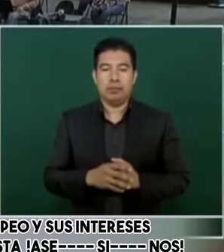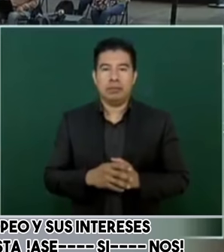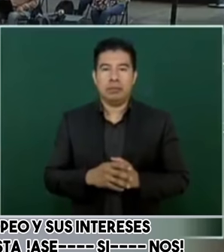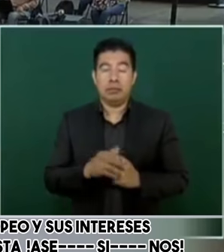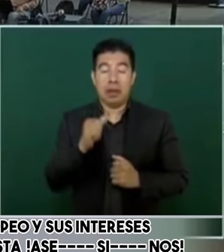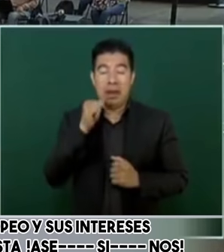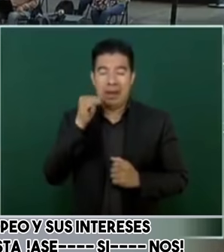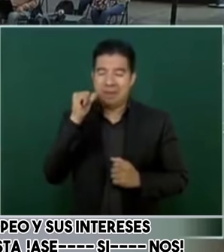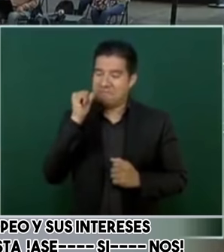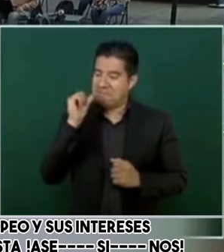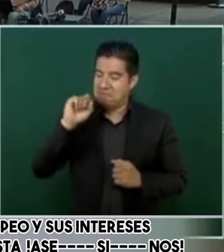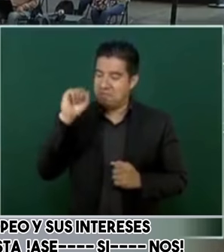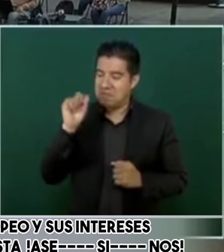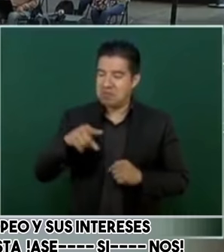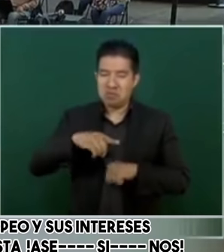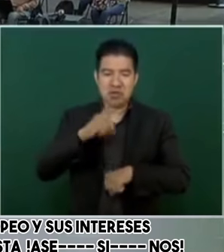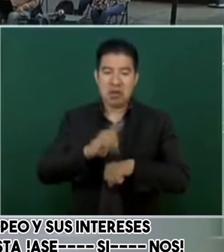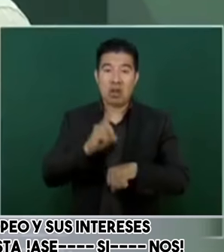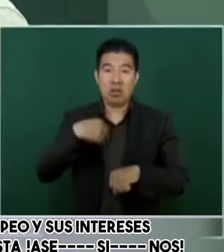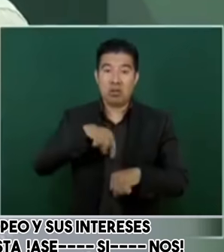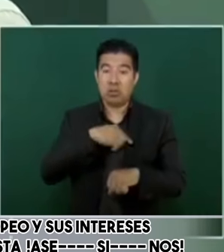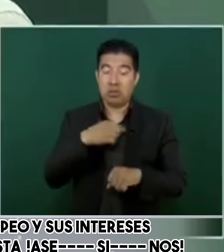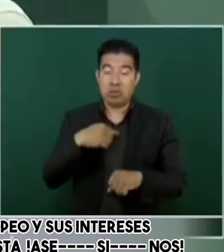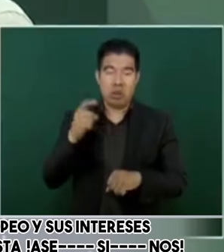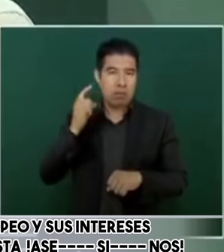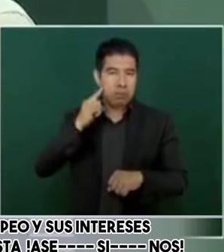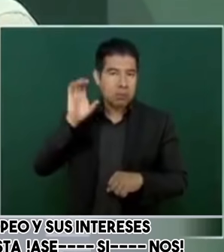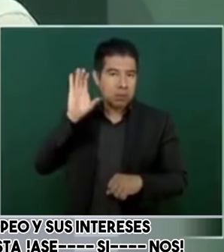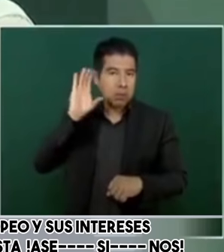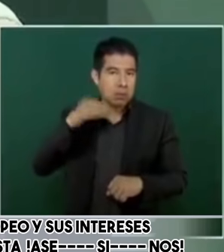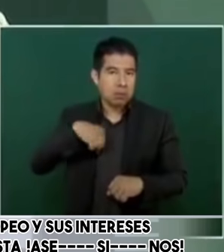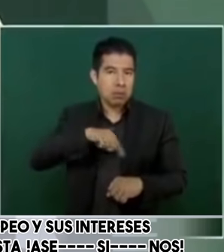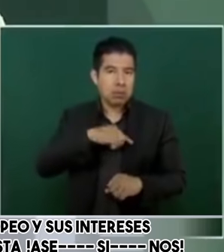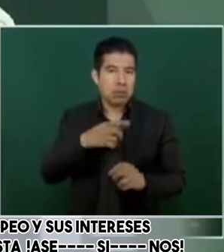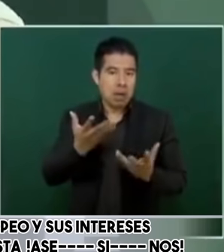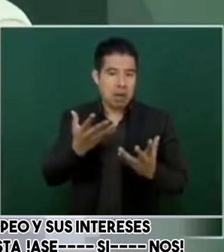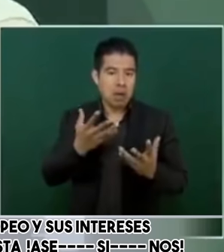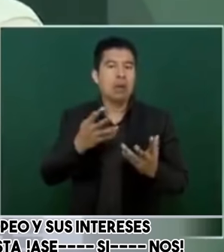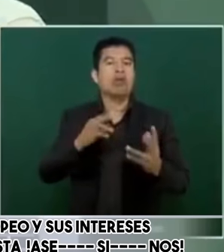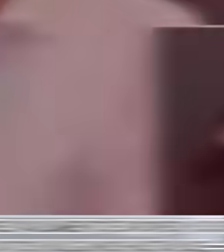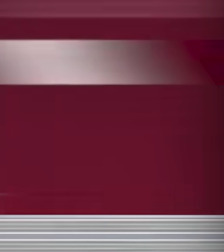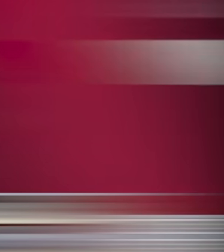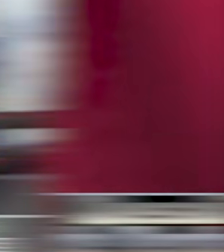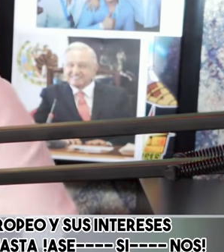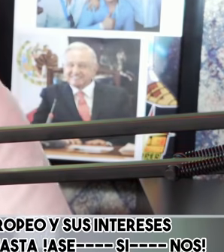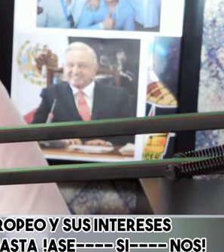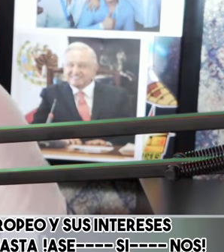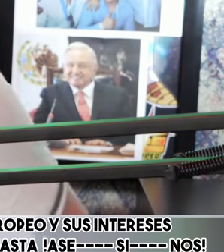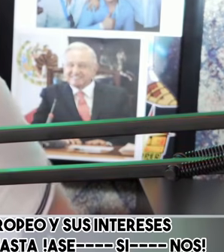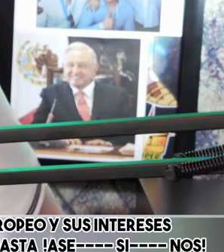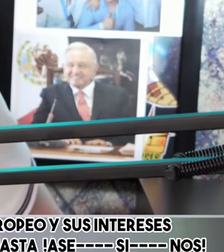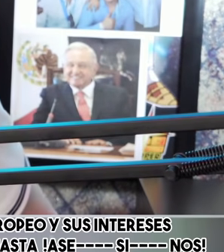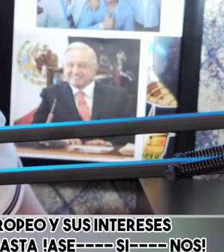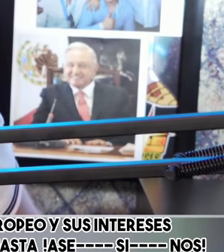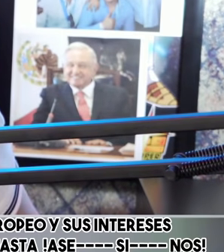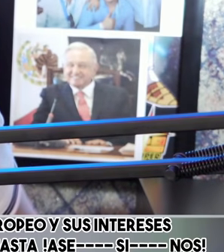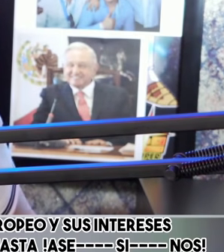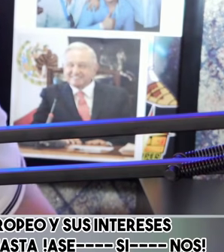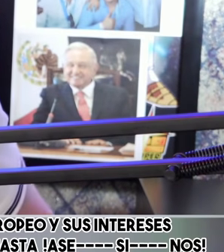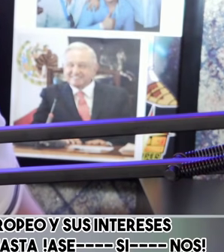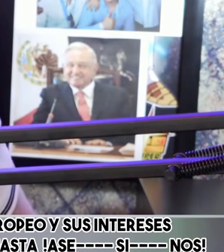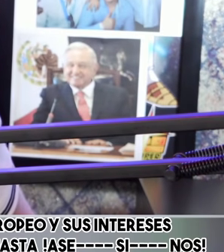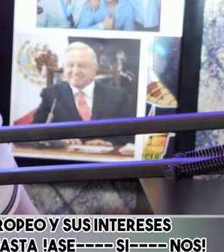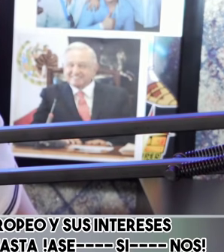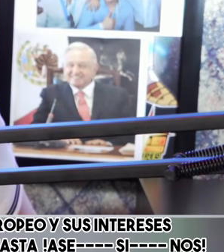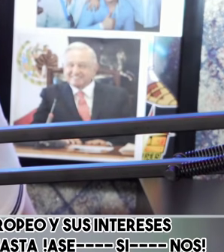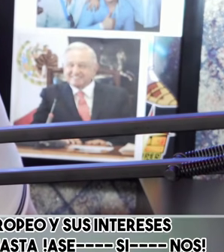Ayer mismo, nada más nos enteramos y se envió una respuesta. Por cierto, yo ya hice un video completo sobre